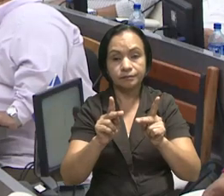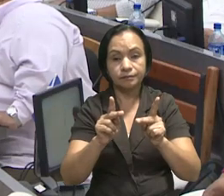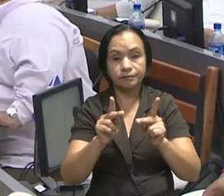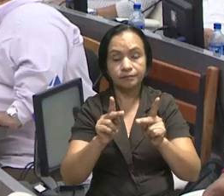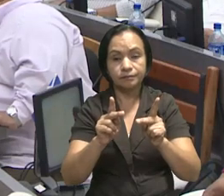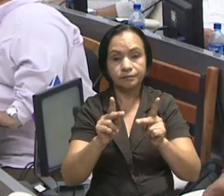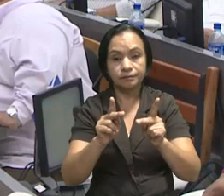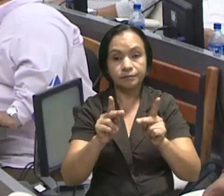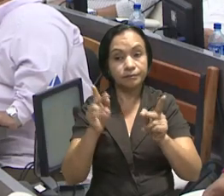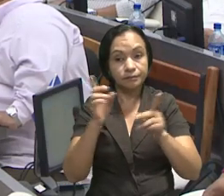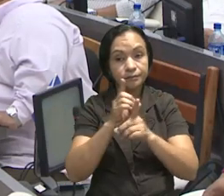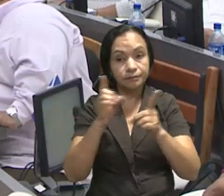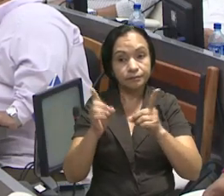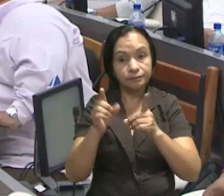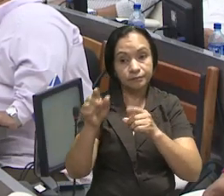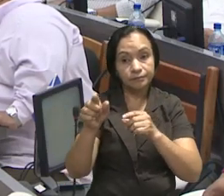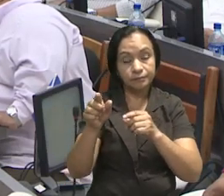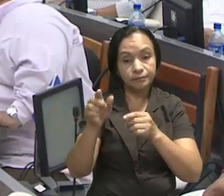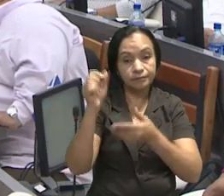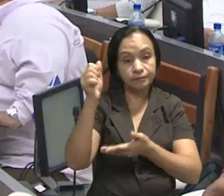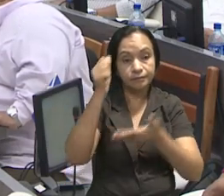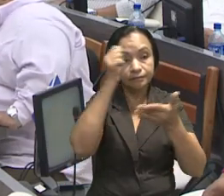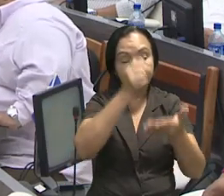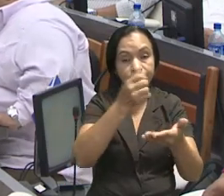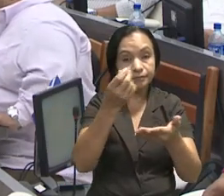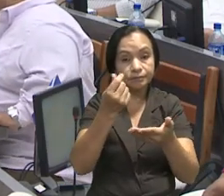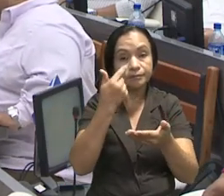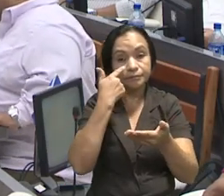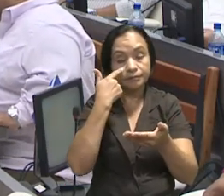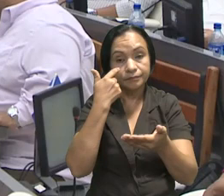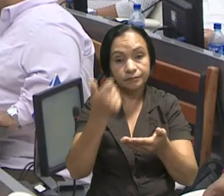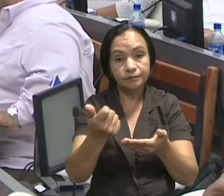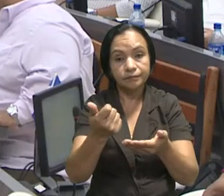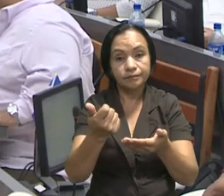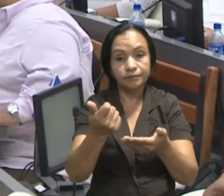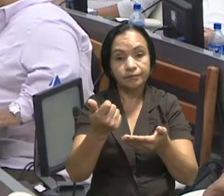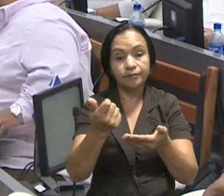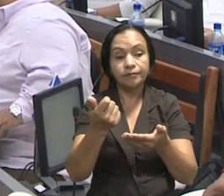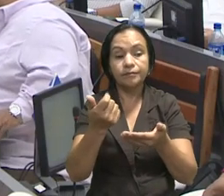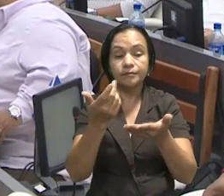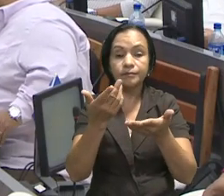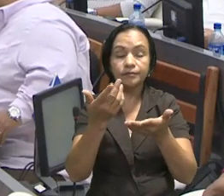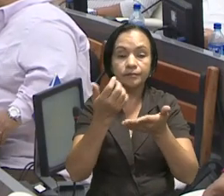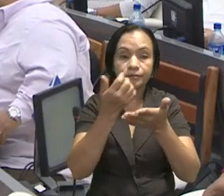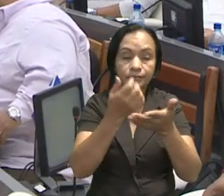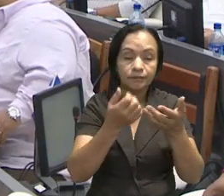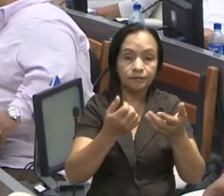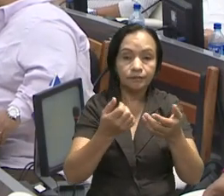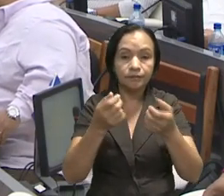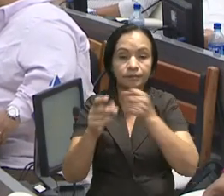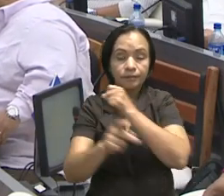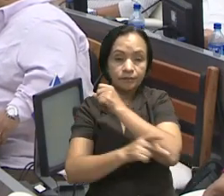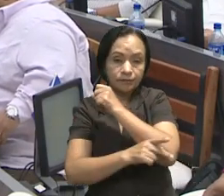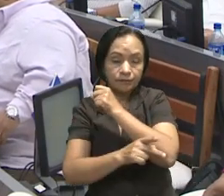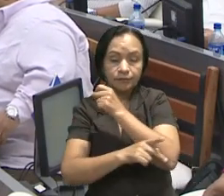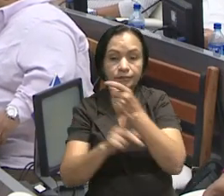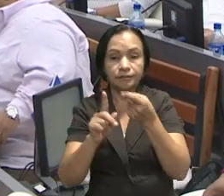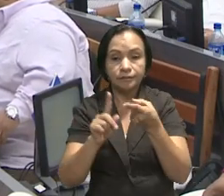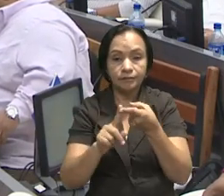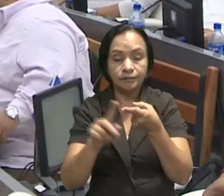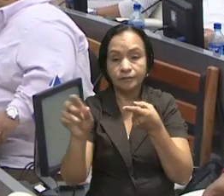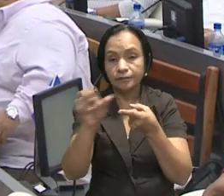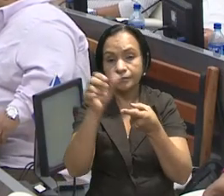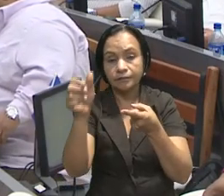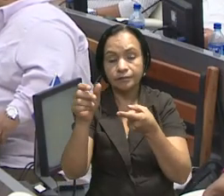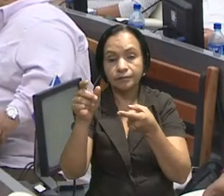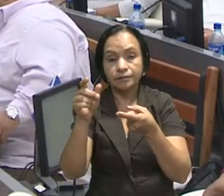fuere merecedora de una pensión de reconocimiento por servicio a la patria y otra